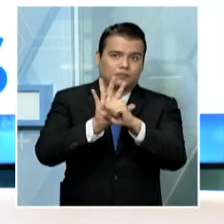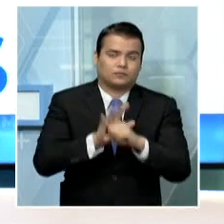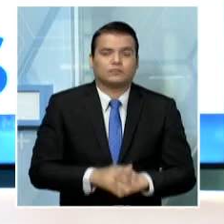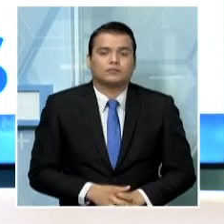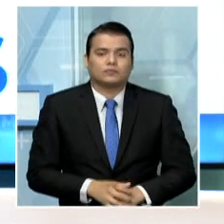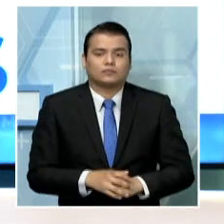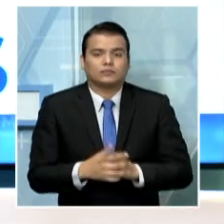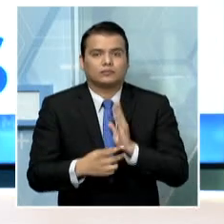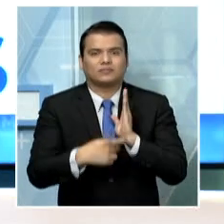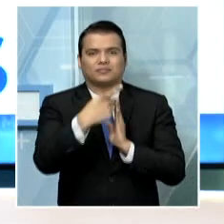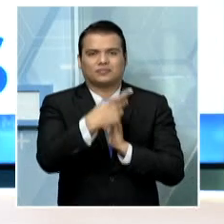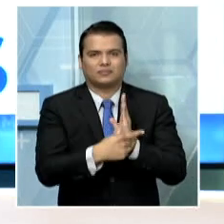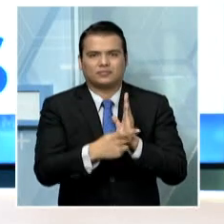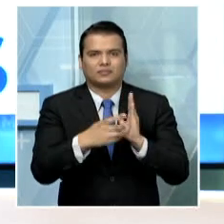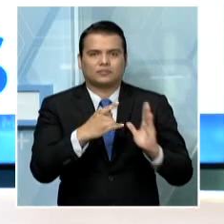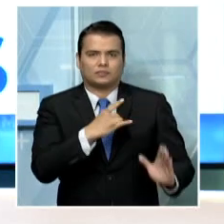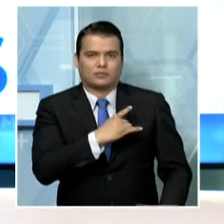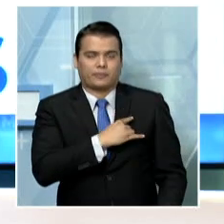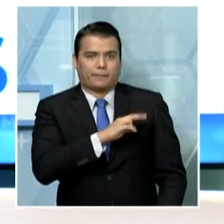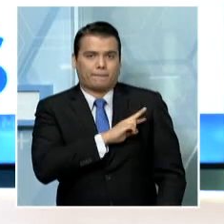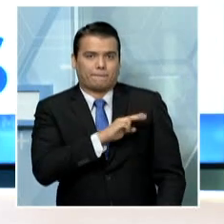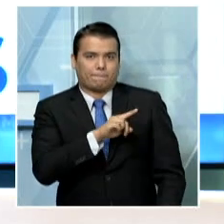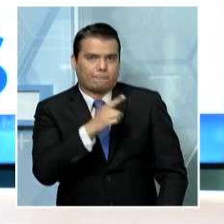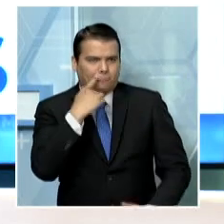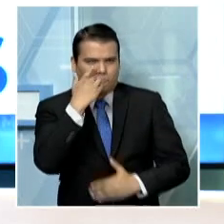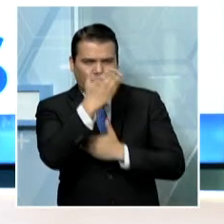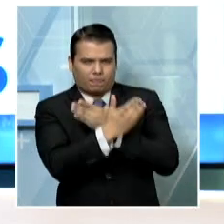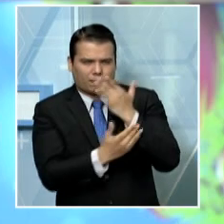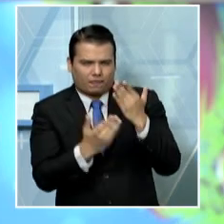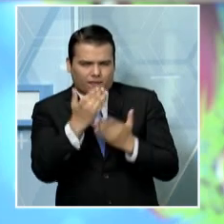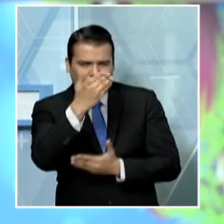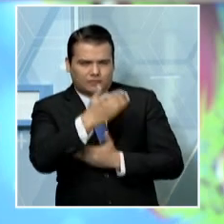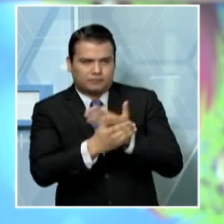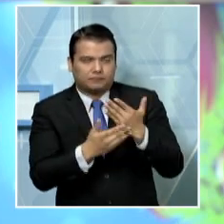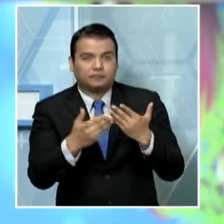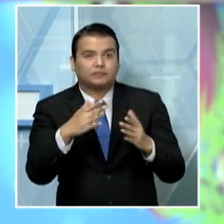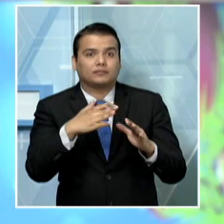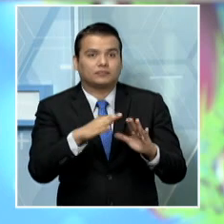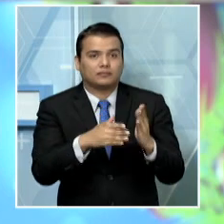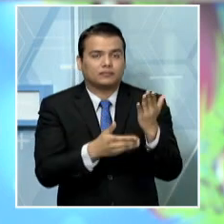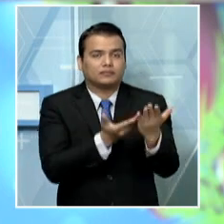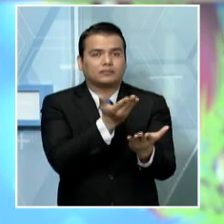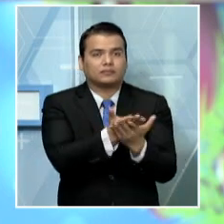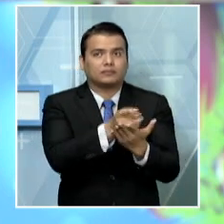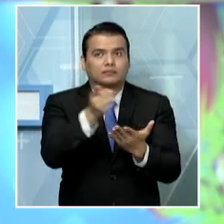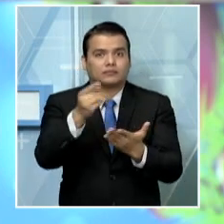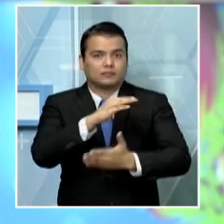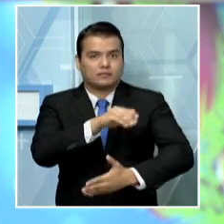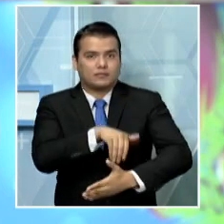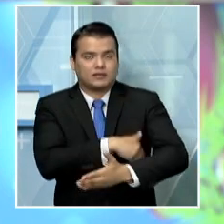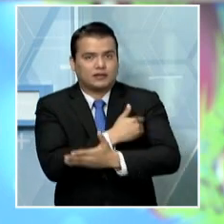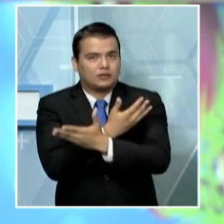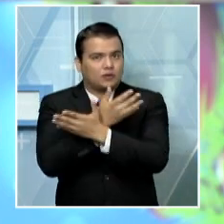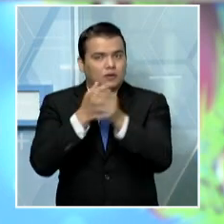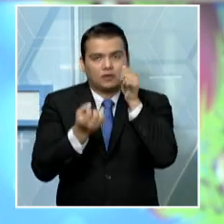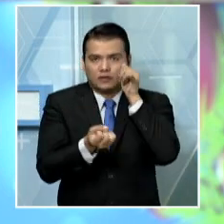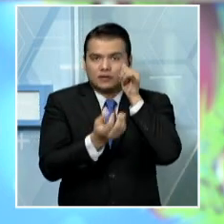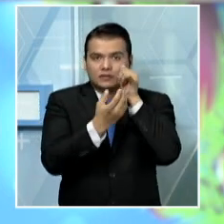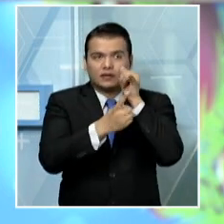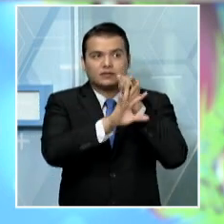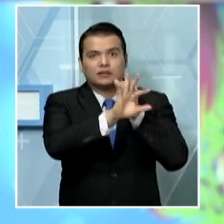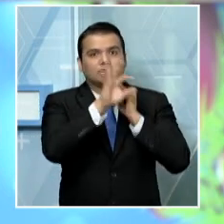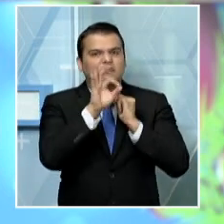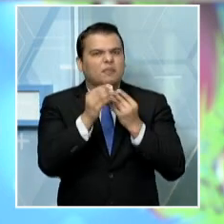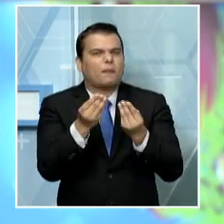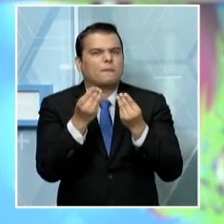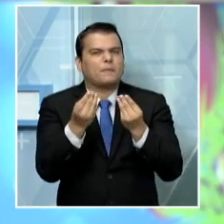y un proyecto local de análisis de riesgo que fue desarrollado en univalle resultó elegido por el ministerio de ciencias para disminuir el contagio durante la pandemia